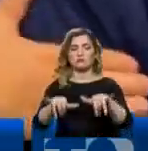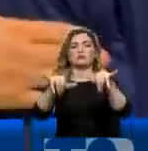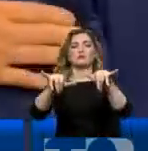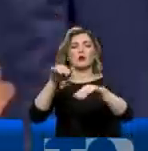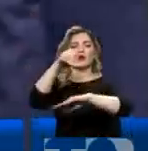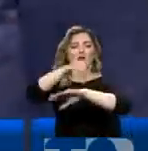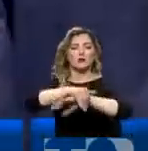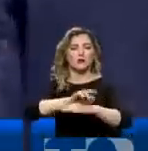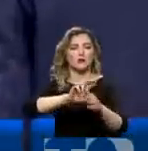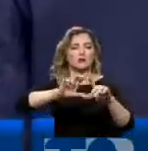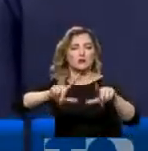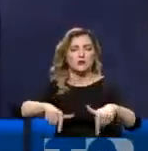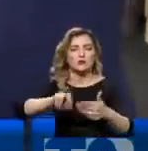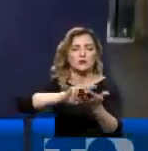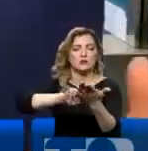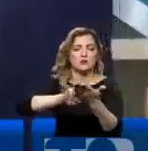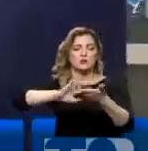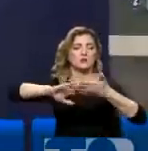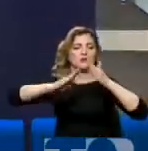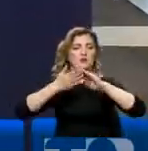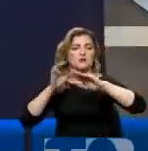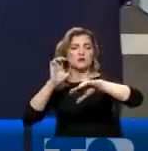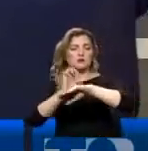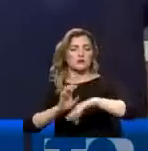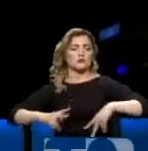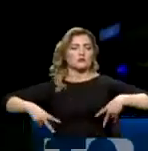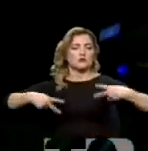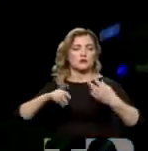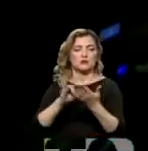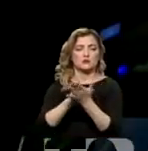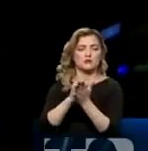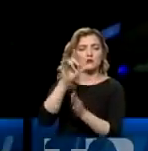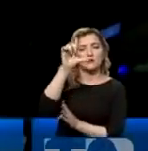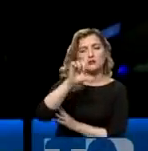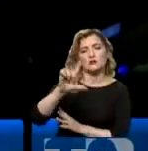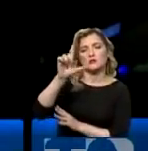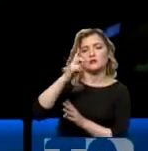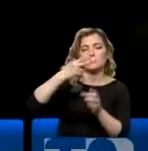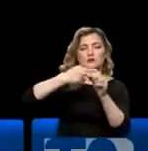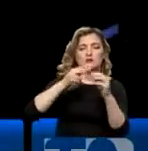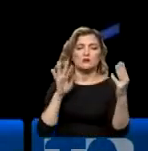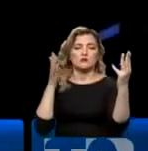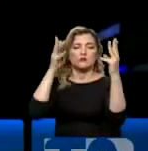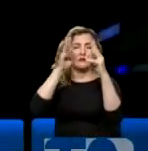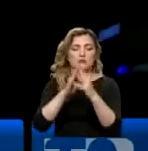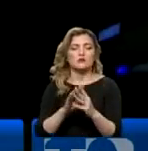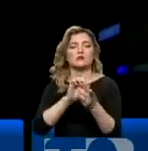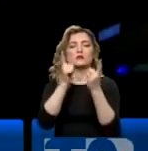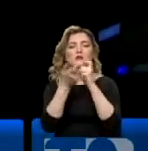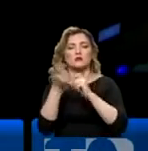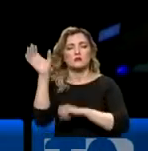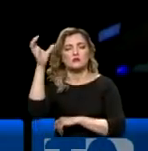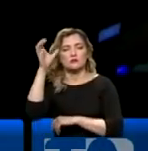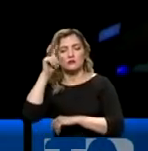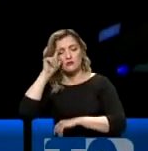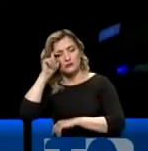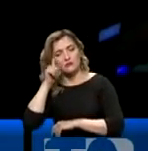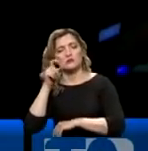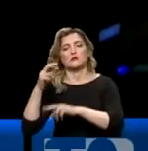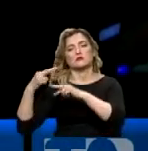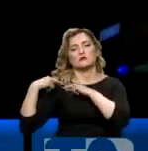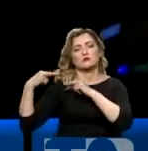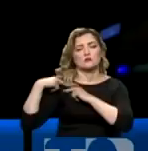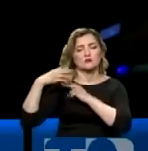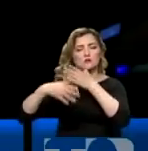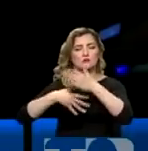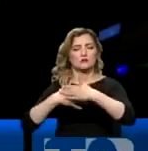Lenín Moreno se reunirá con la comunidad ecuatoriana residente en Nueva York. Este lunes participó de la cumbre sobre el cambio climático, en la que recordó la responsabilidad